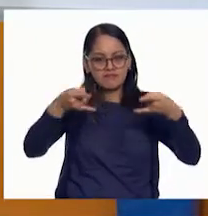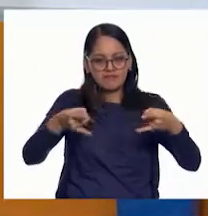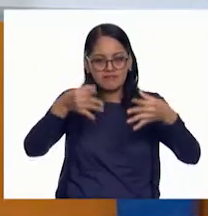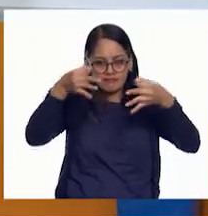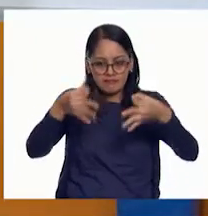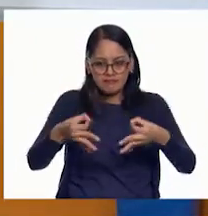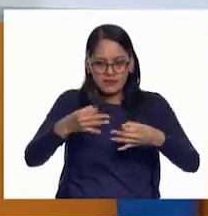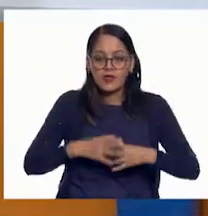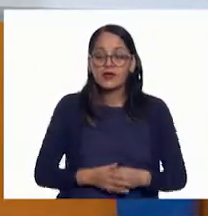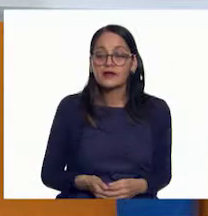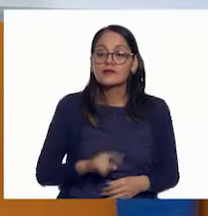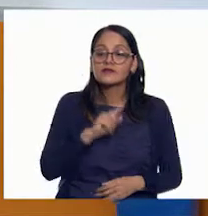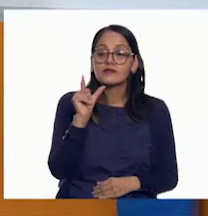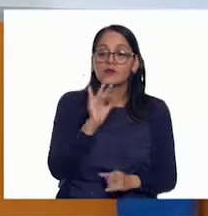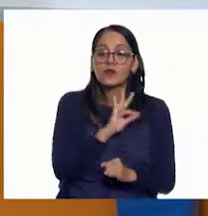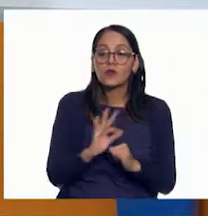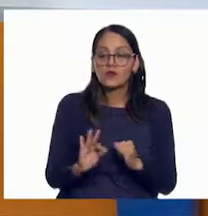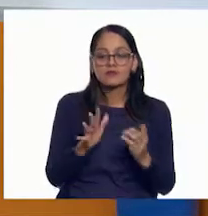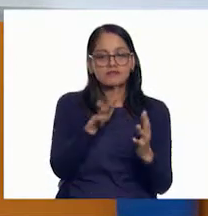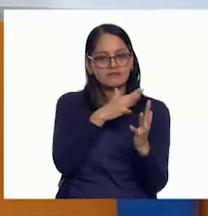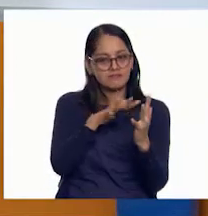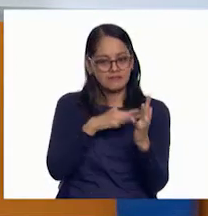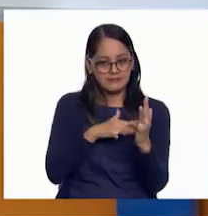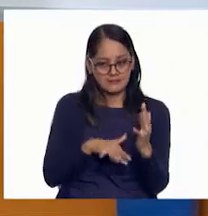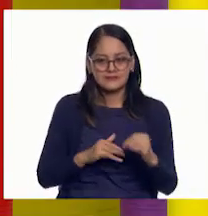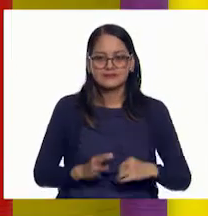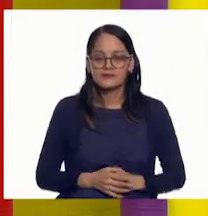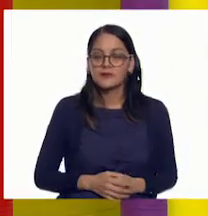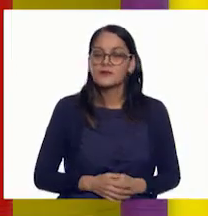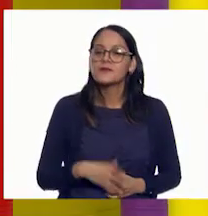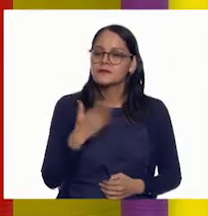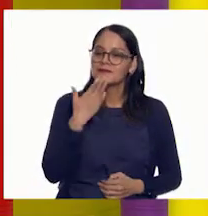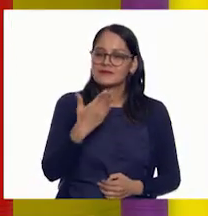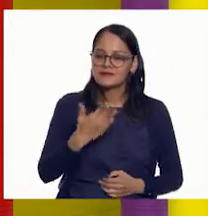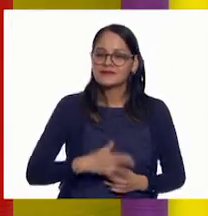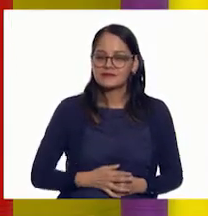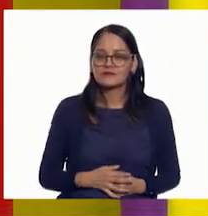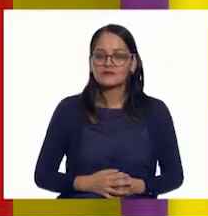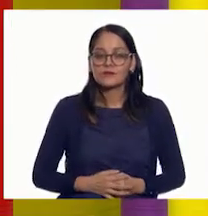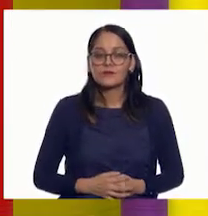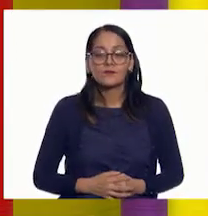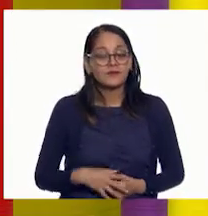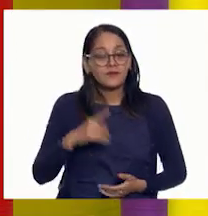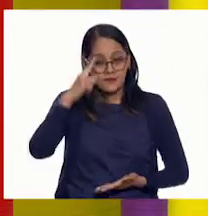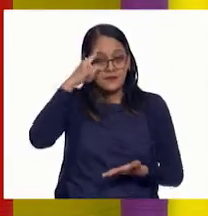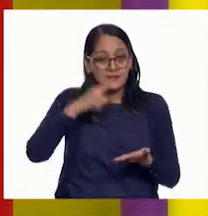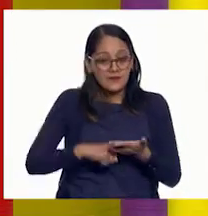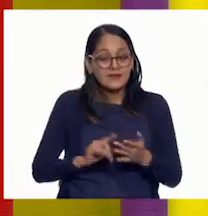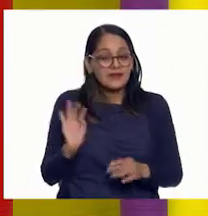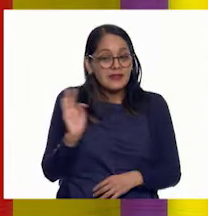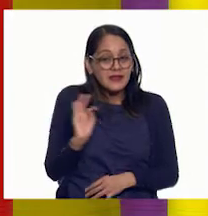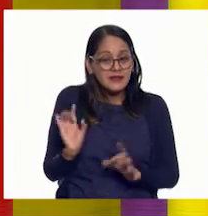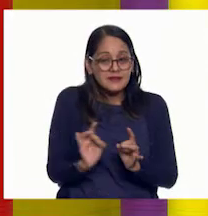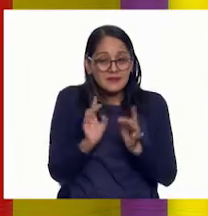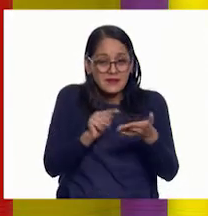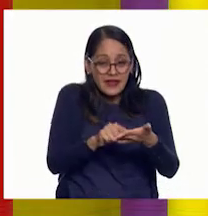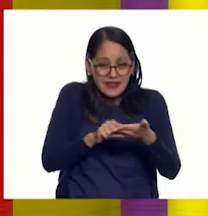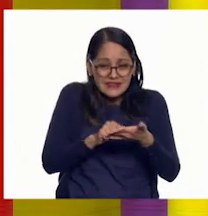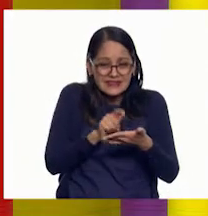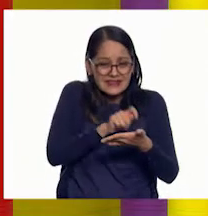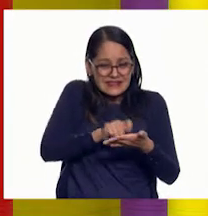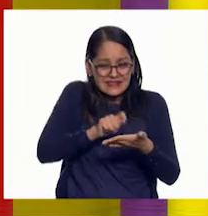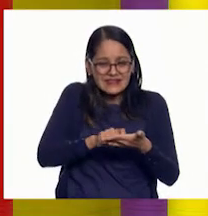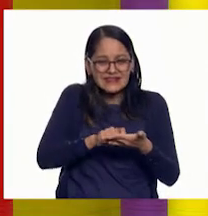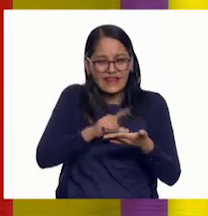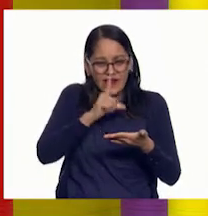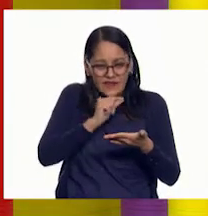al final vamos a darle lectura. Eso ¿Vale? estará muy bien, sí. Y yo creo que si en algún momento sienten que se atoraron un